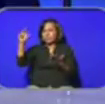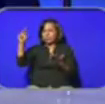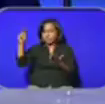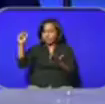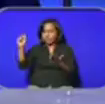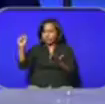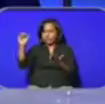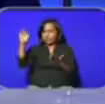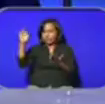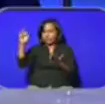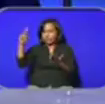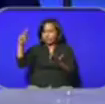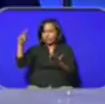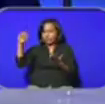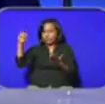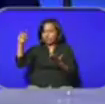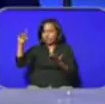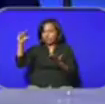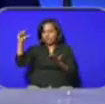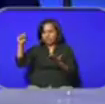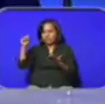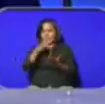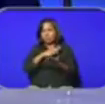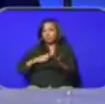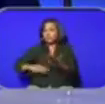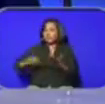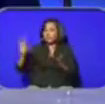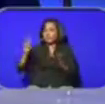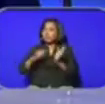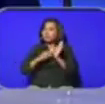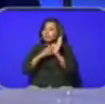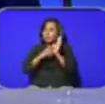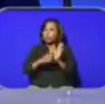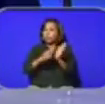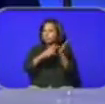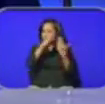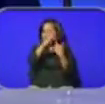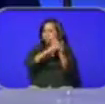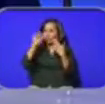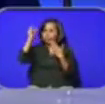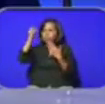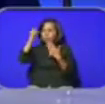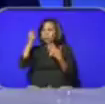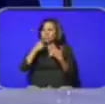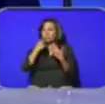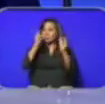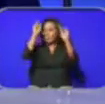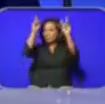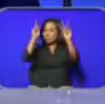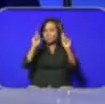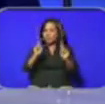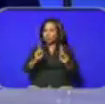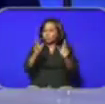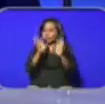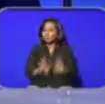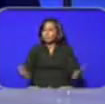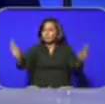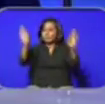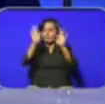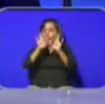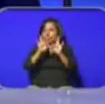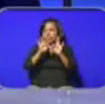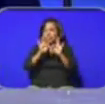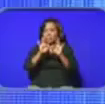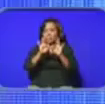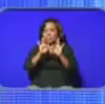principio en su plan de gobierno estableció la educación como algo fundamental y